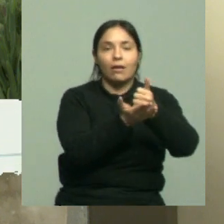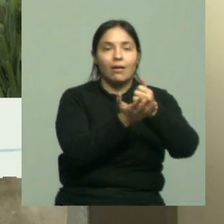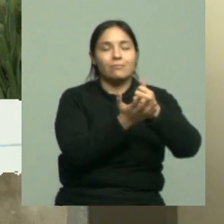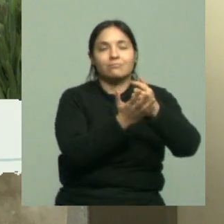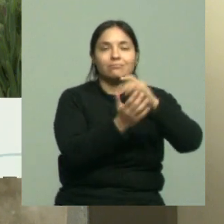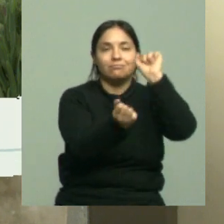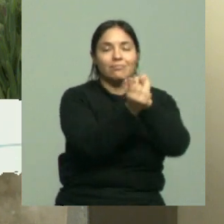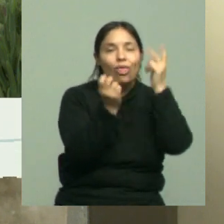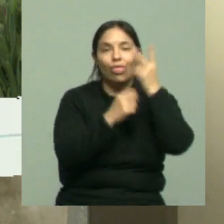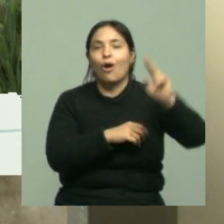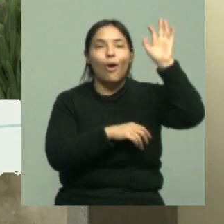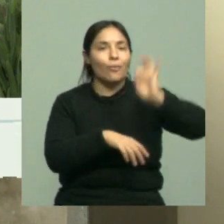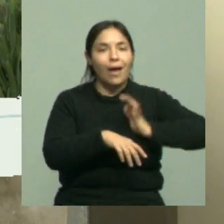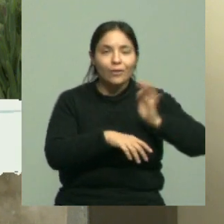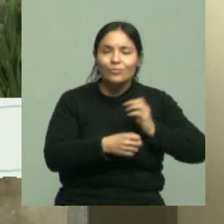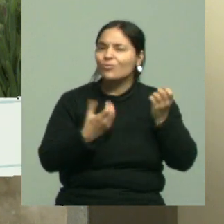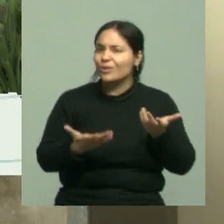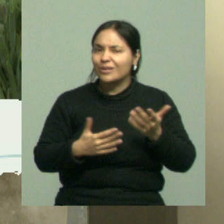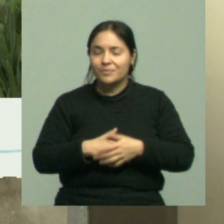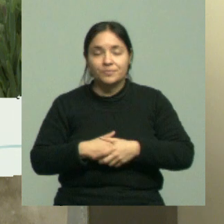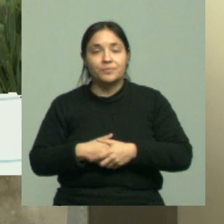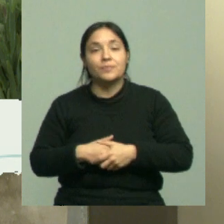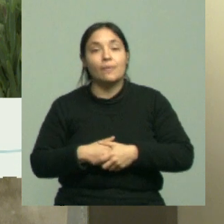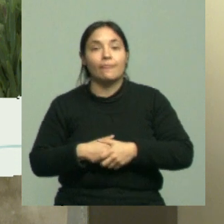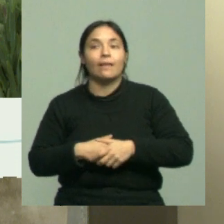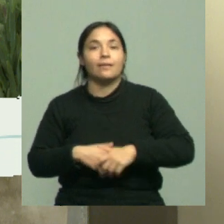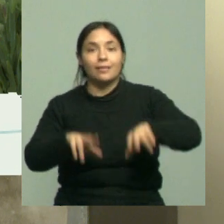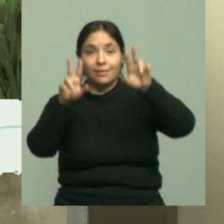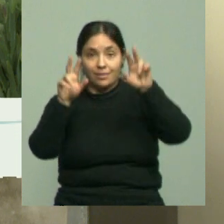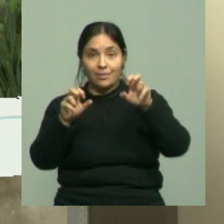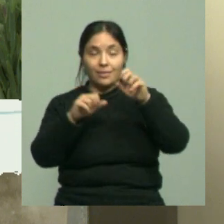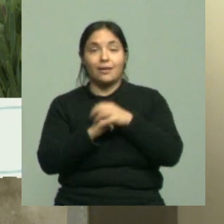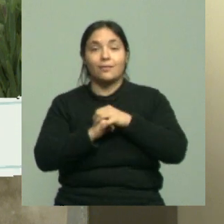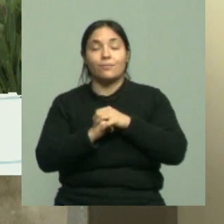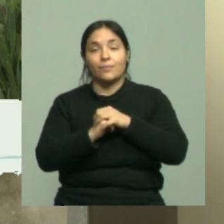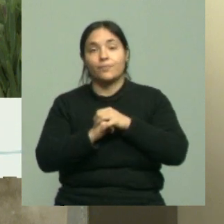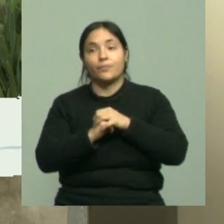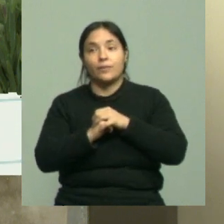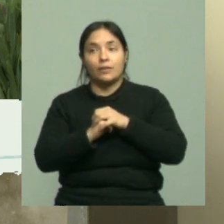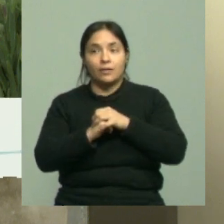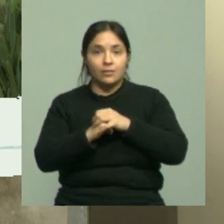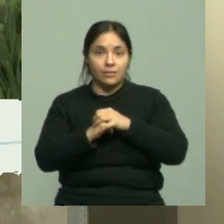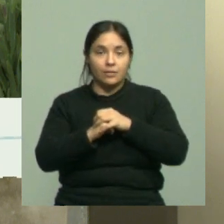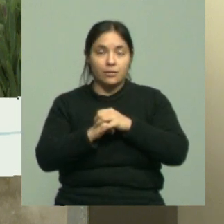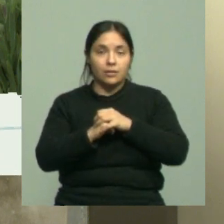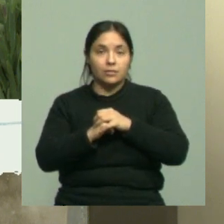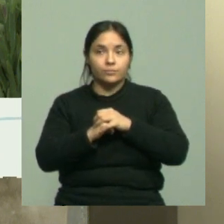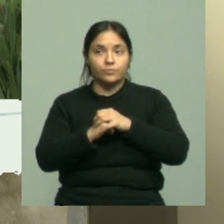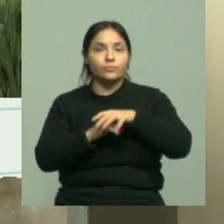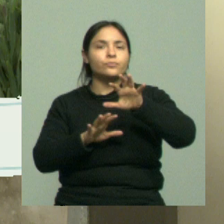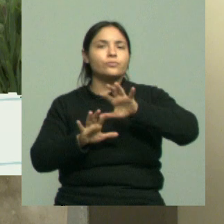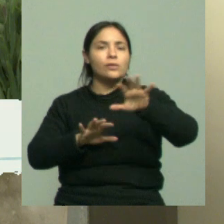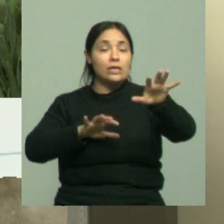mayor? Bien, bueno, mira, en cuanto a la figura de los lugares perdón, de los sectores donde